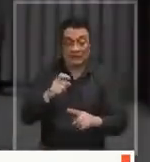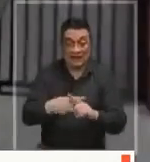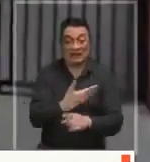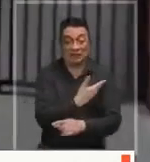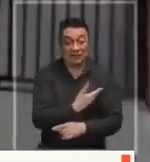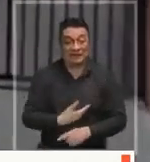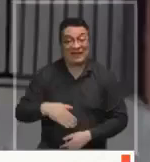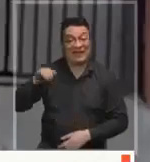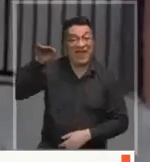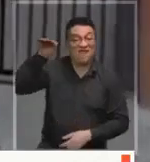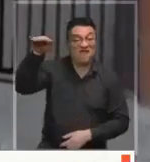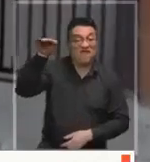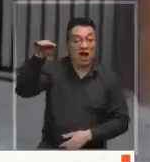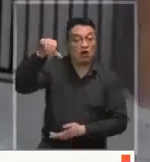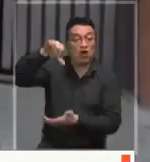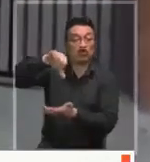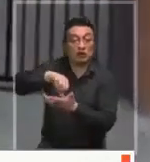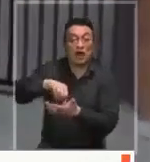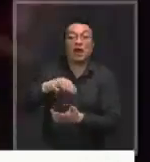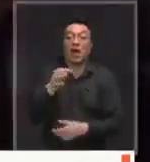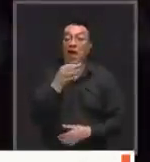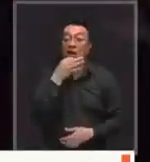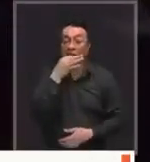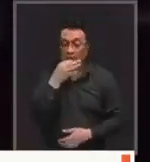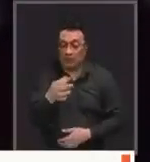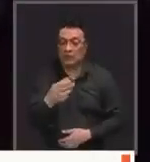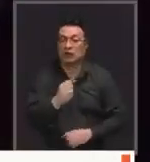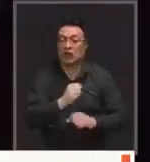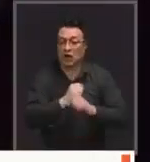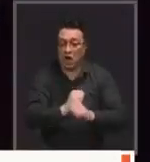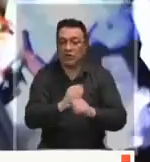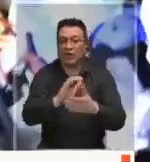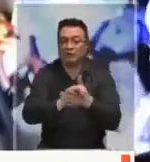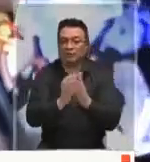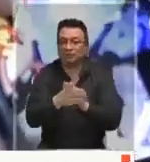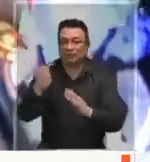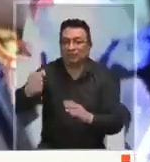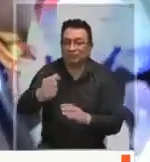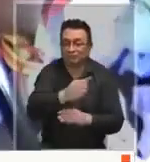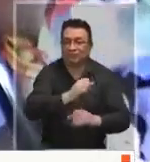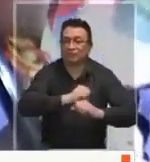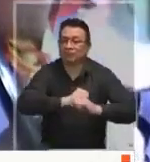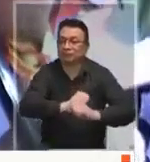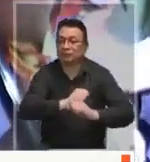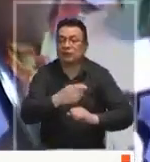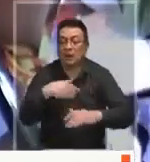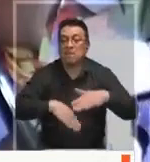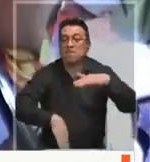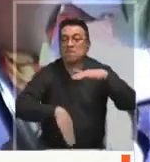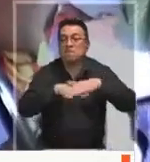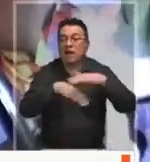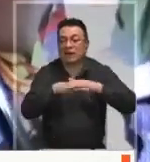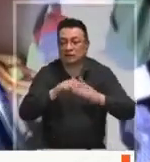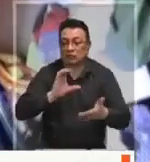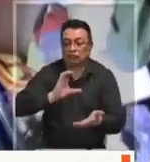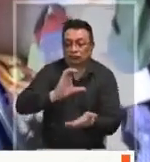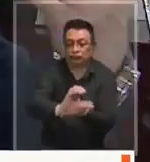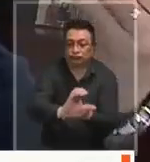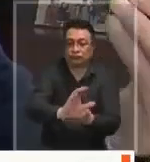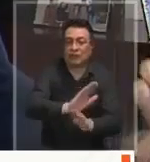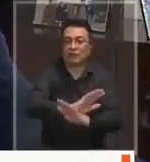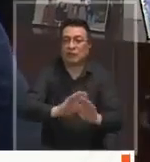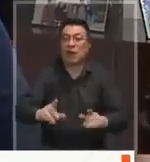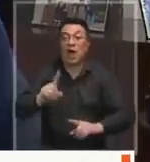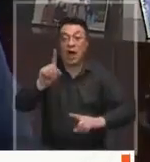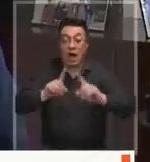Banco Central, es contribuir en algo en esta lucha contra el crimen organizado, poniendo un límite al gasto en efectivo. Como hay gente que está en